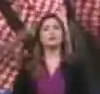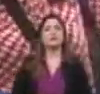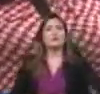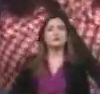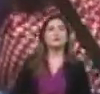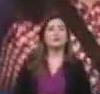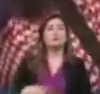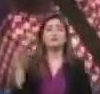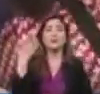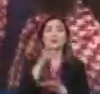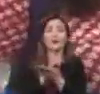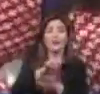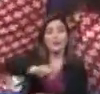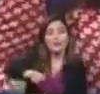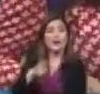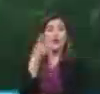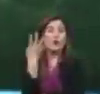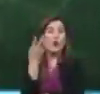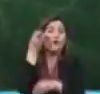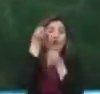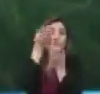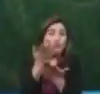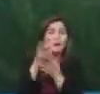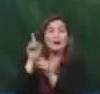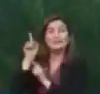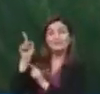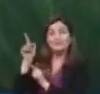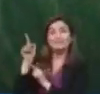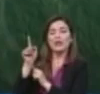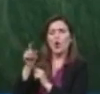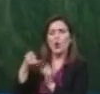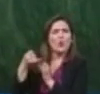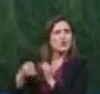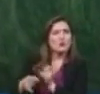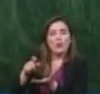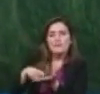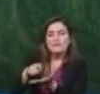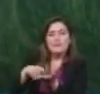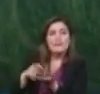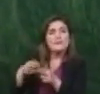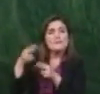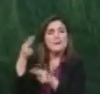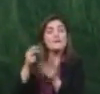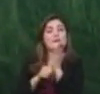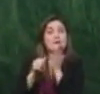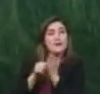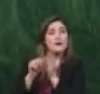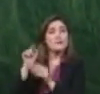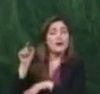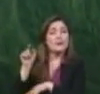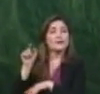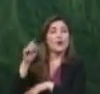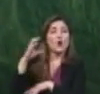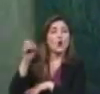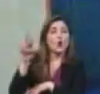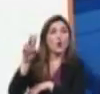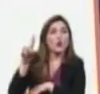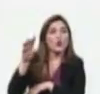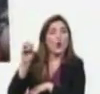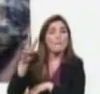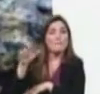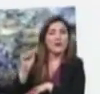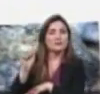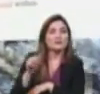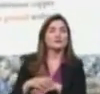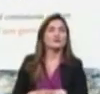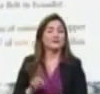Hace pocas semanas, Teleamazonas informó de las concesiones de última hora entregadas por el exministro de Minería, Javier Córdoba. San Miguel